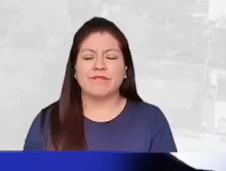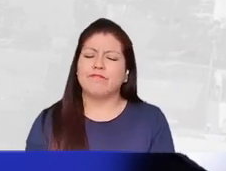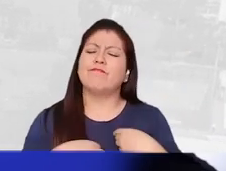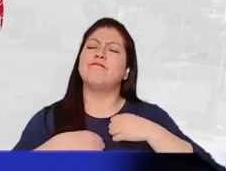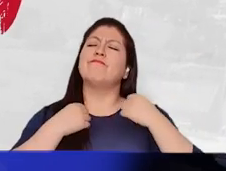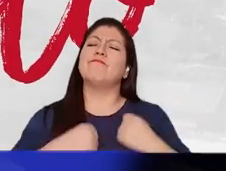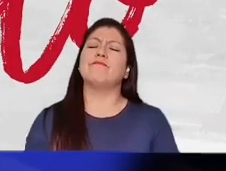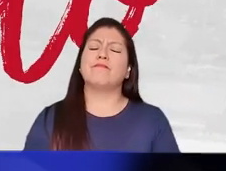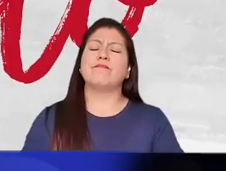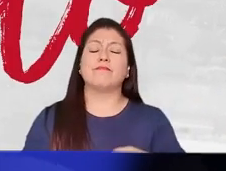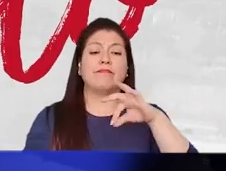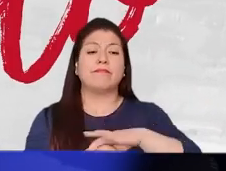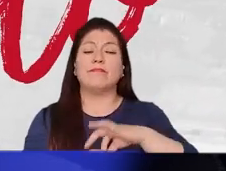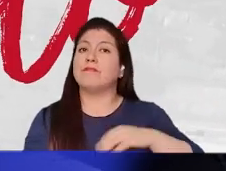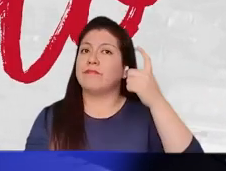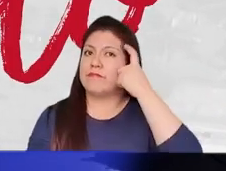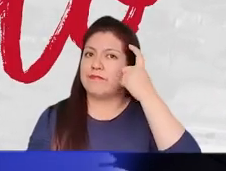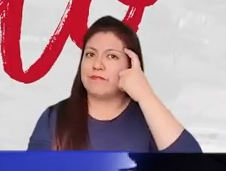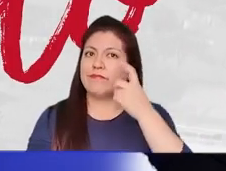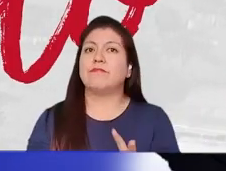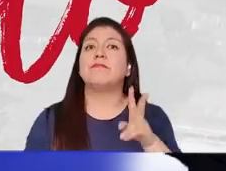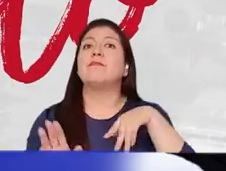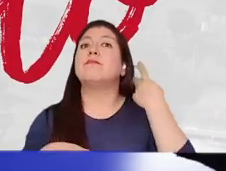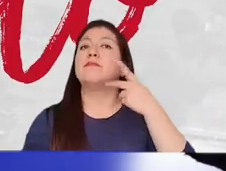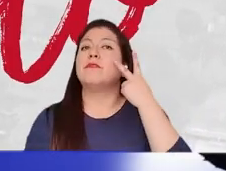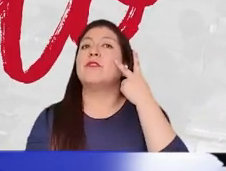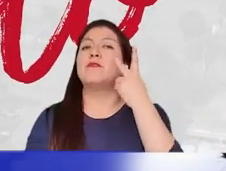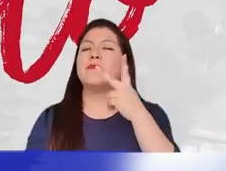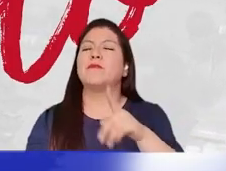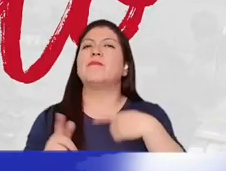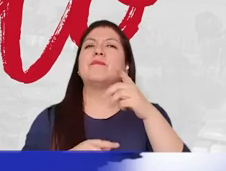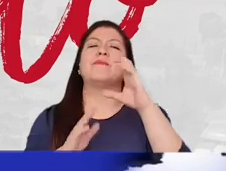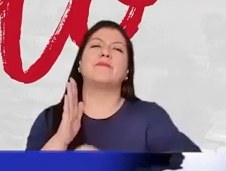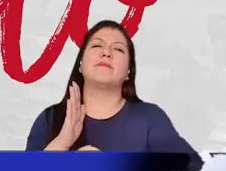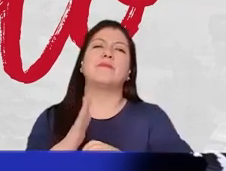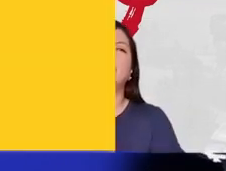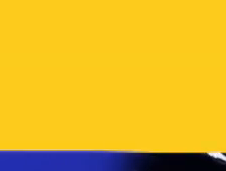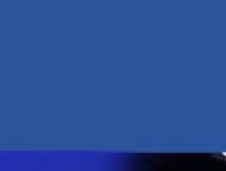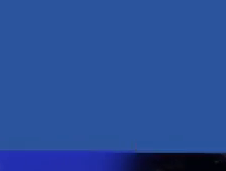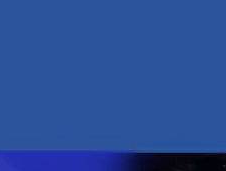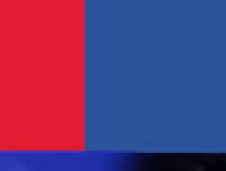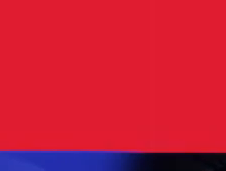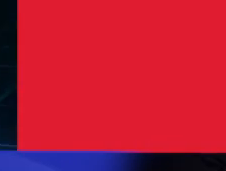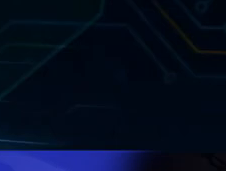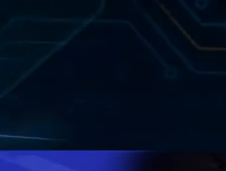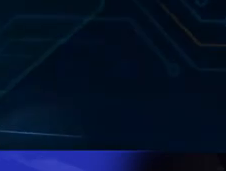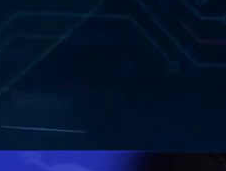voto. Ejércelo con inteligencia electoral. No te pierdas el siguiente episodio.